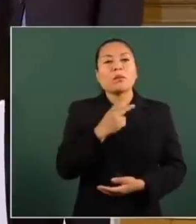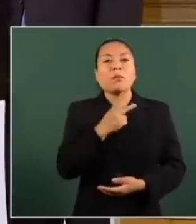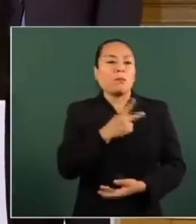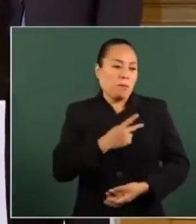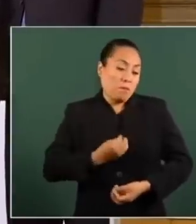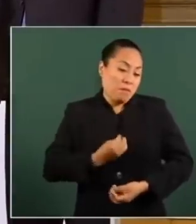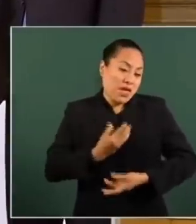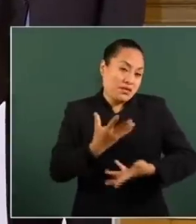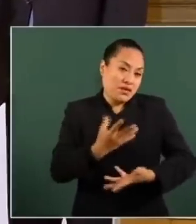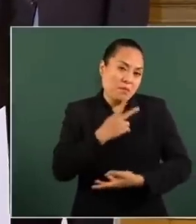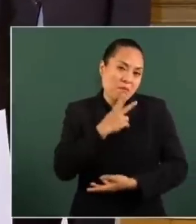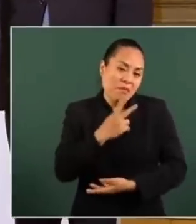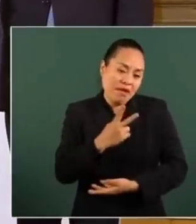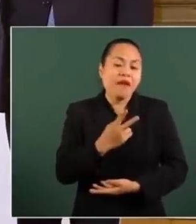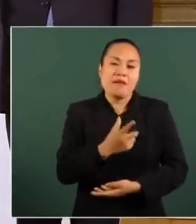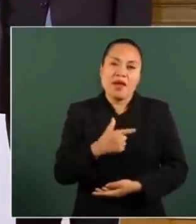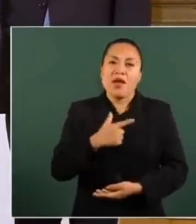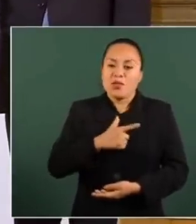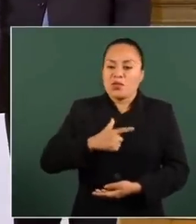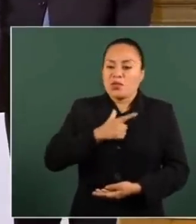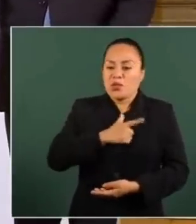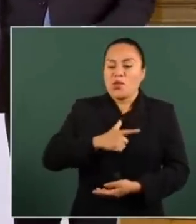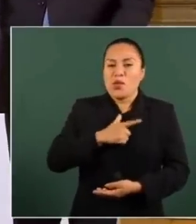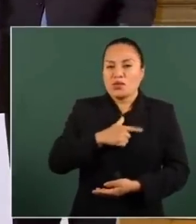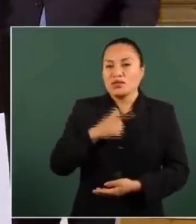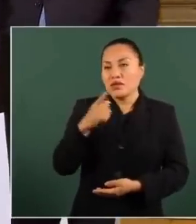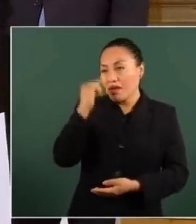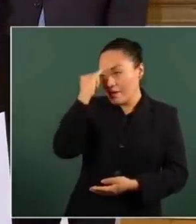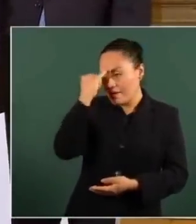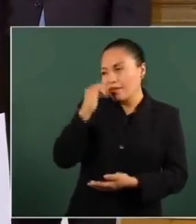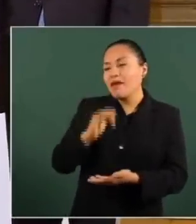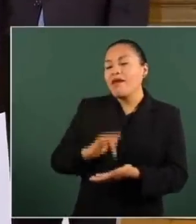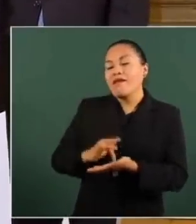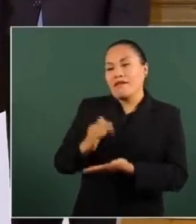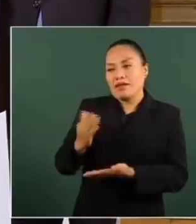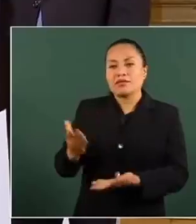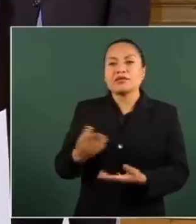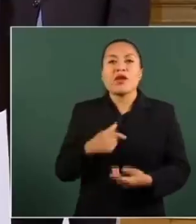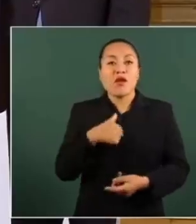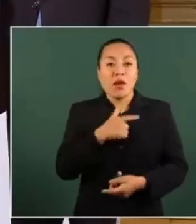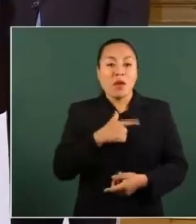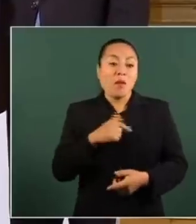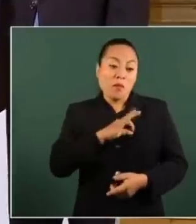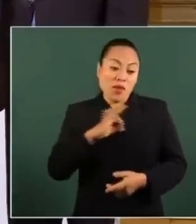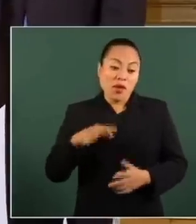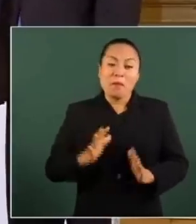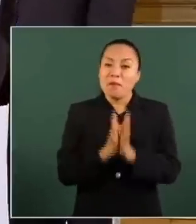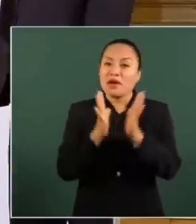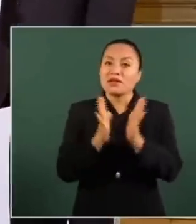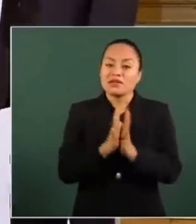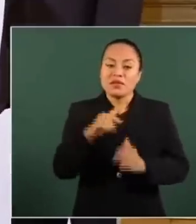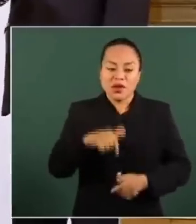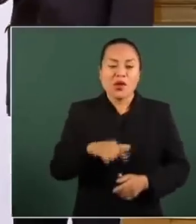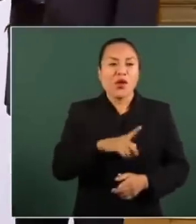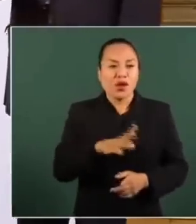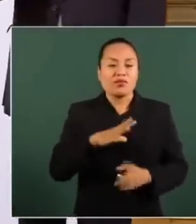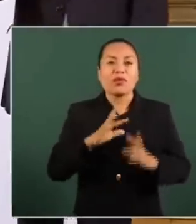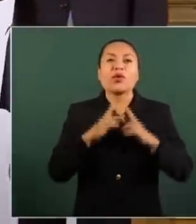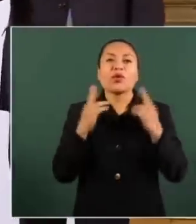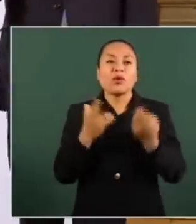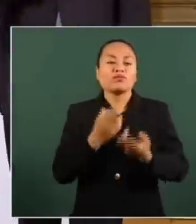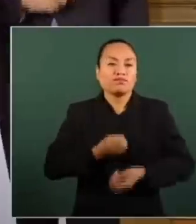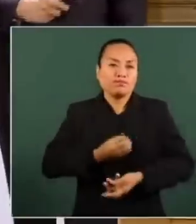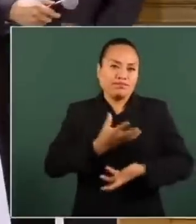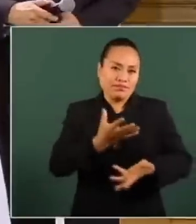palabras sobre la India, y estoy muy complacido de poder haber participado el día de hoy en esta conferencia de prensa. Muchísimas